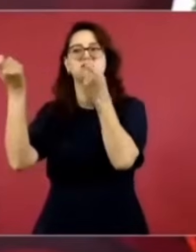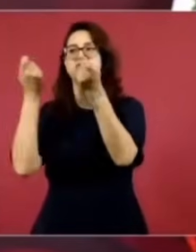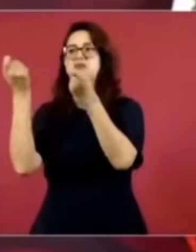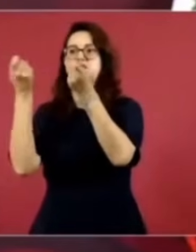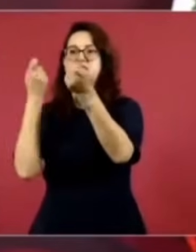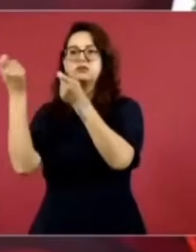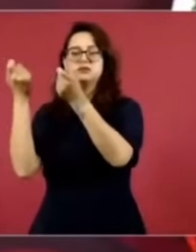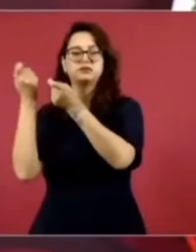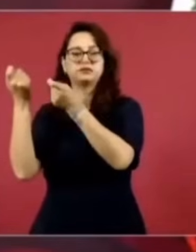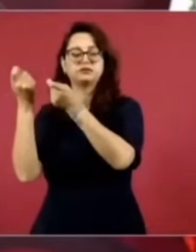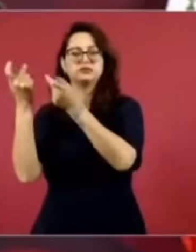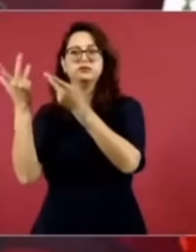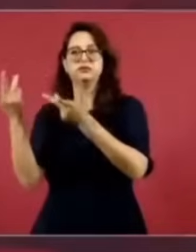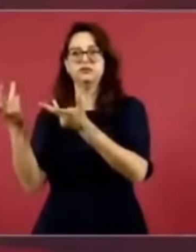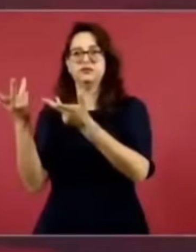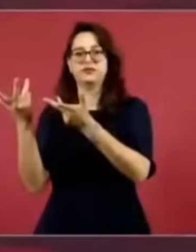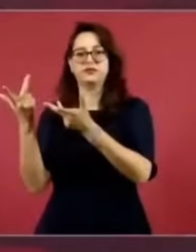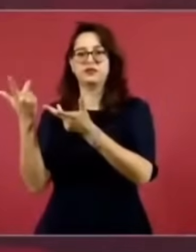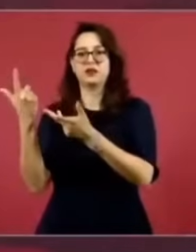No se gobernaba